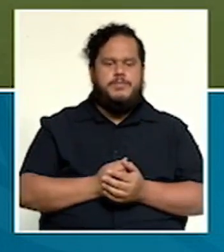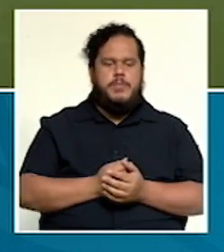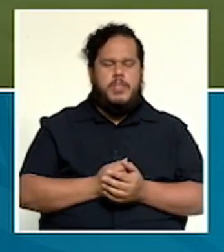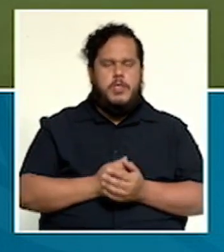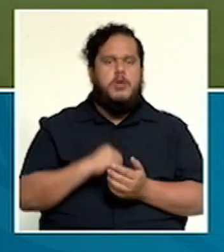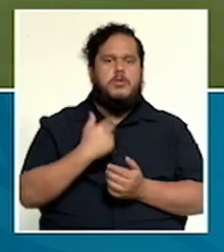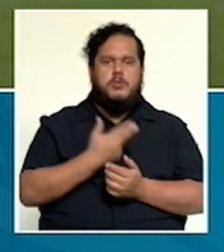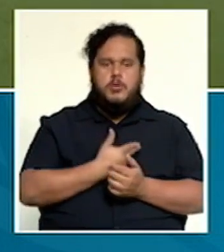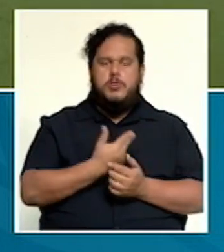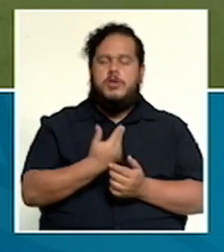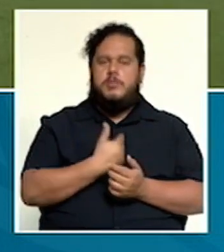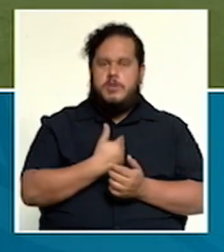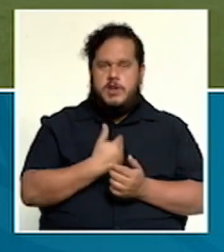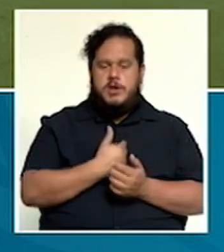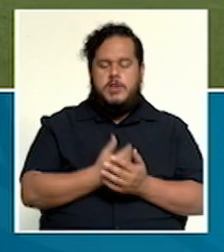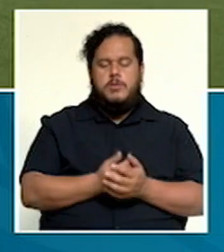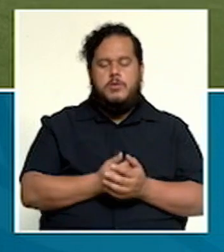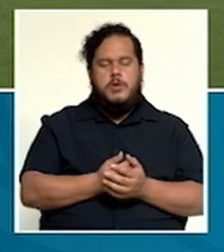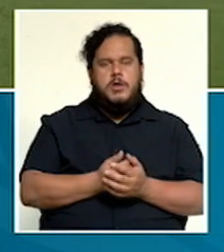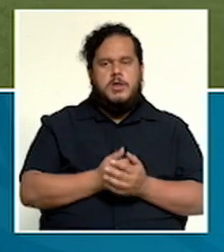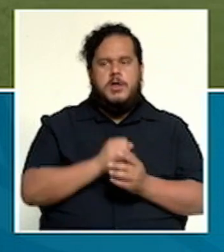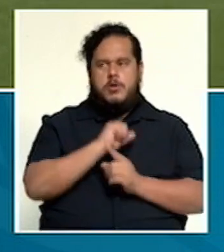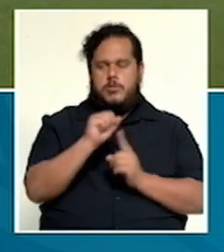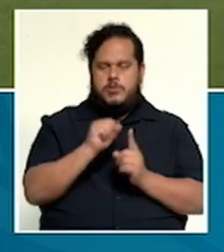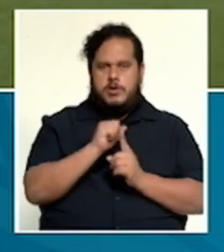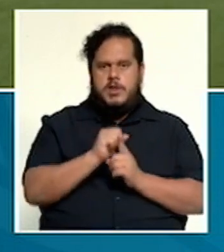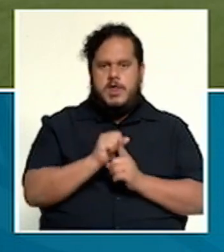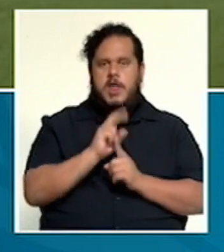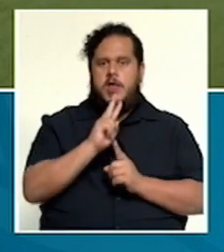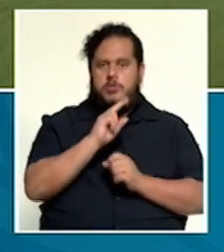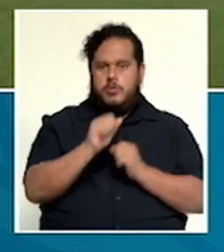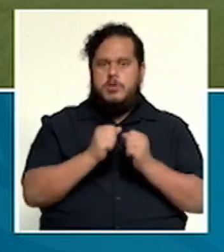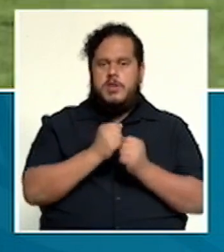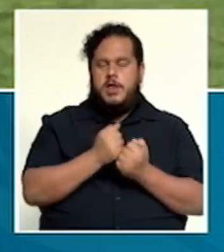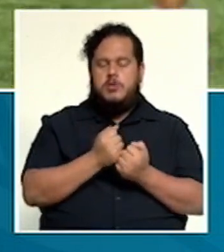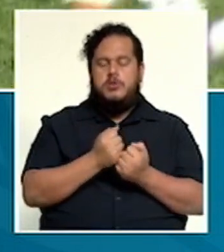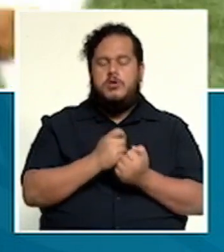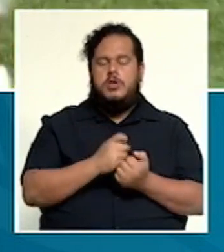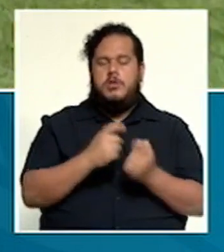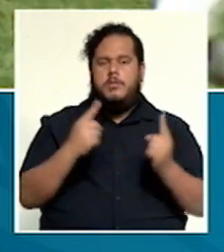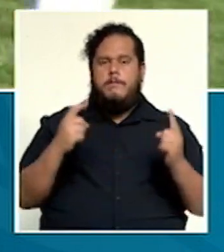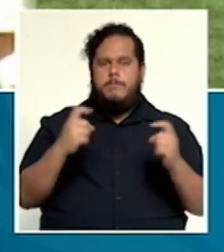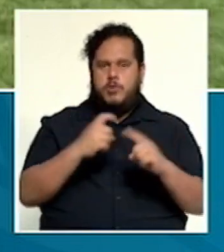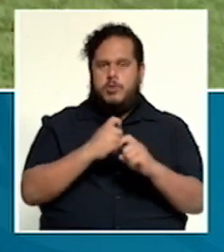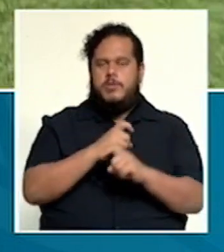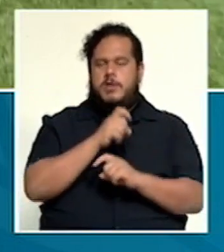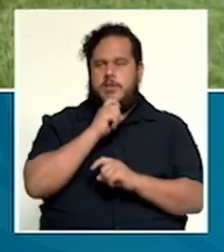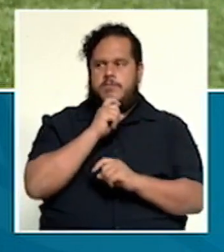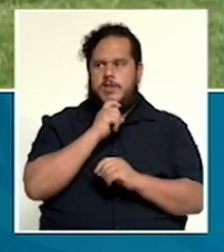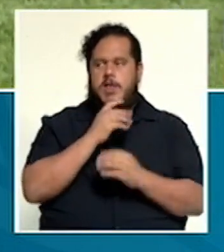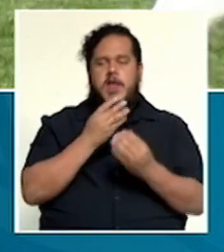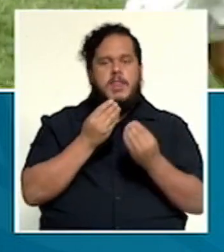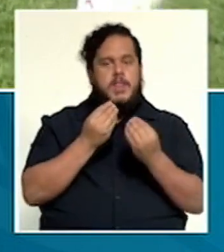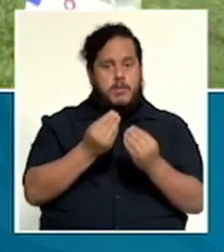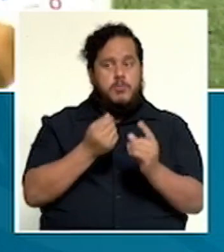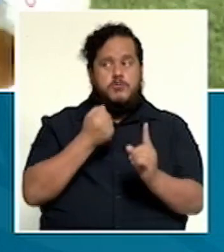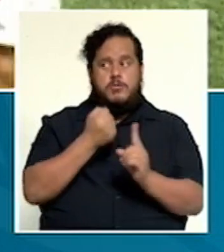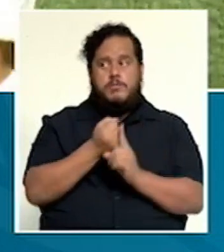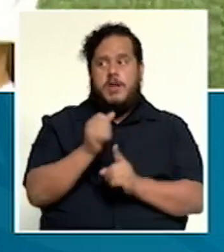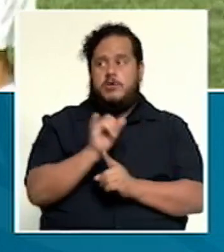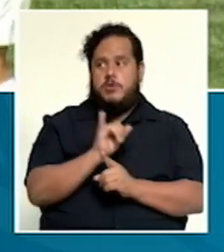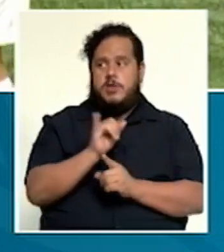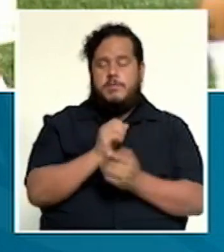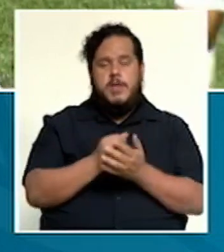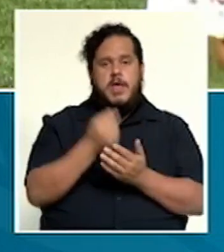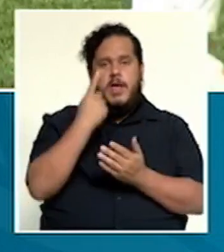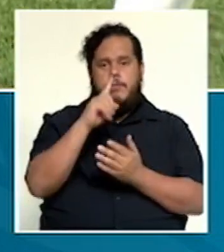Hemos pasado, yo creo que como sociedad, 2 años bastante complicados, 2 años de mucho impacto también